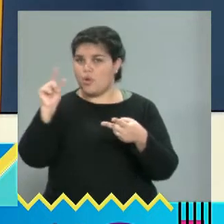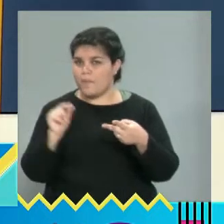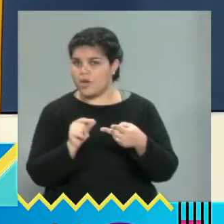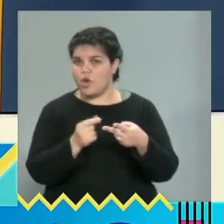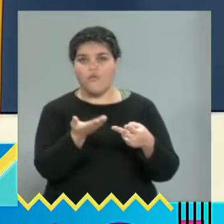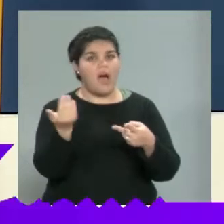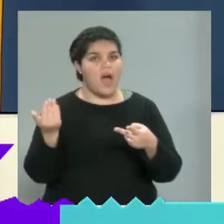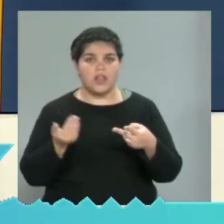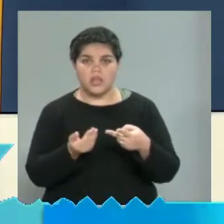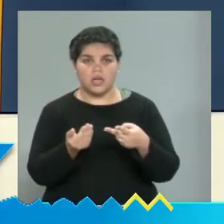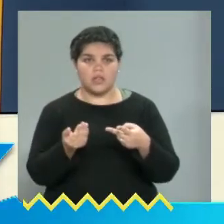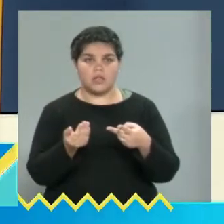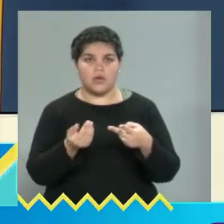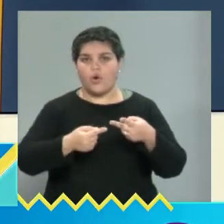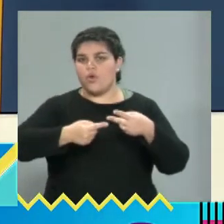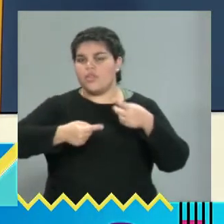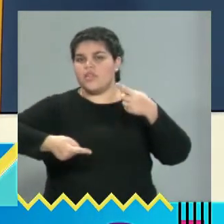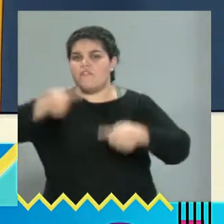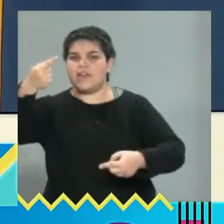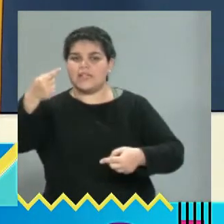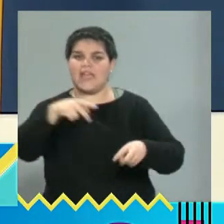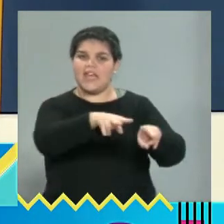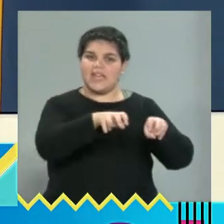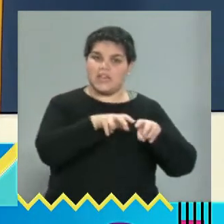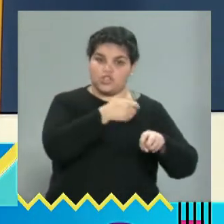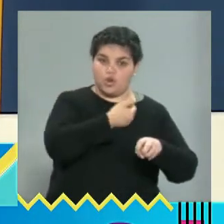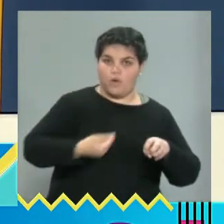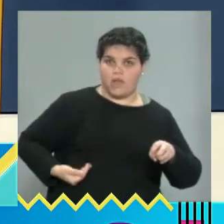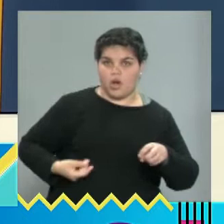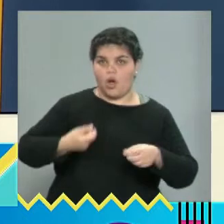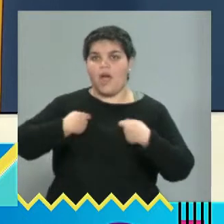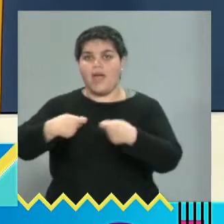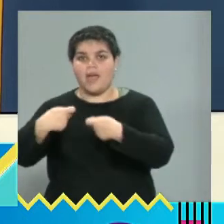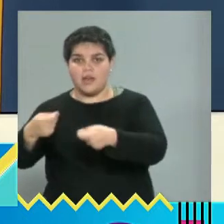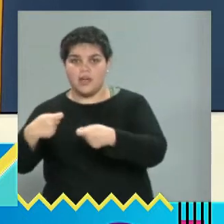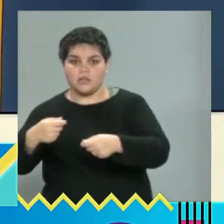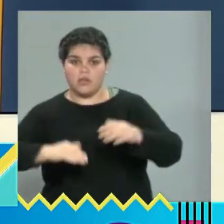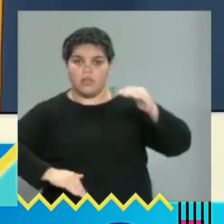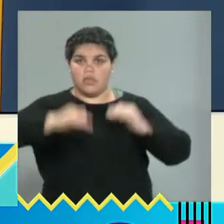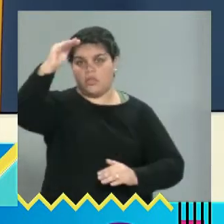déficit o diferencia entre ingresos y egresos del Estado más altos que el promedio.